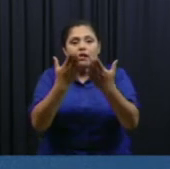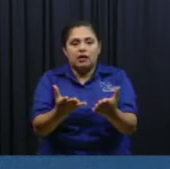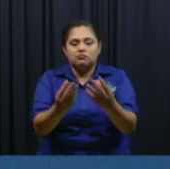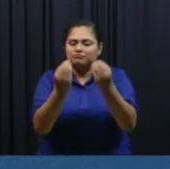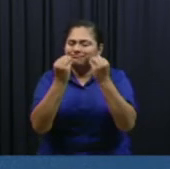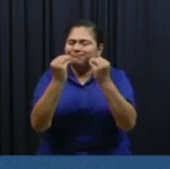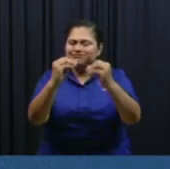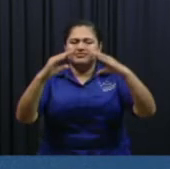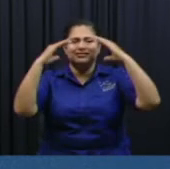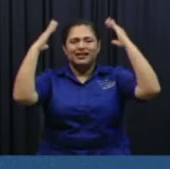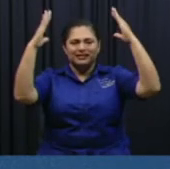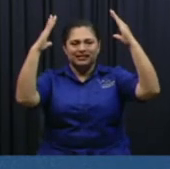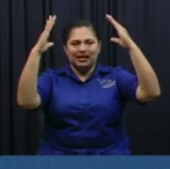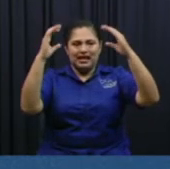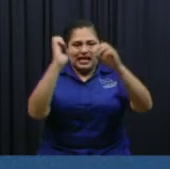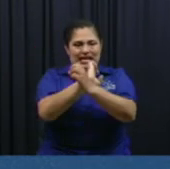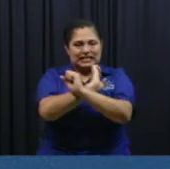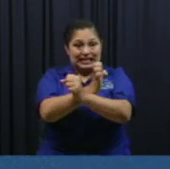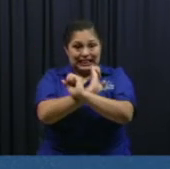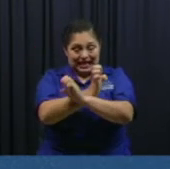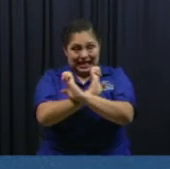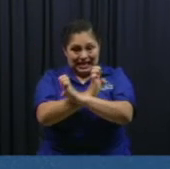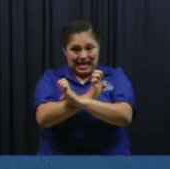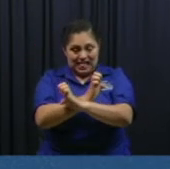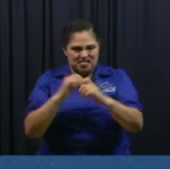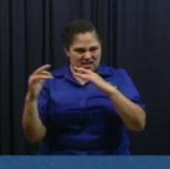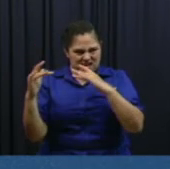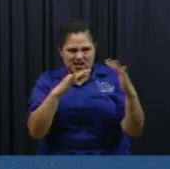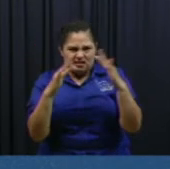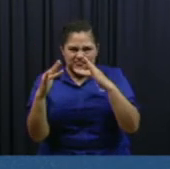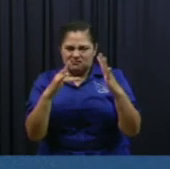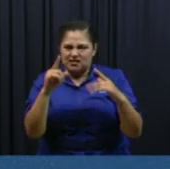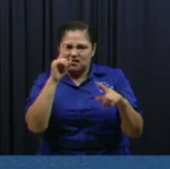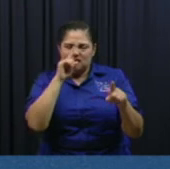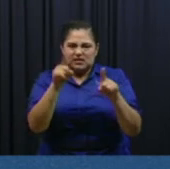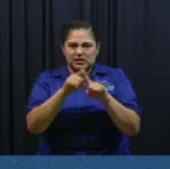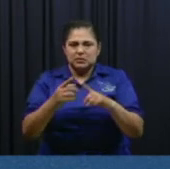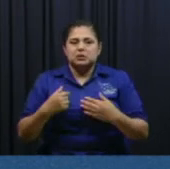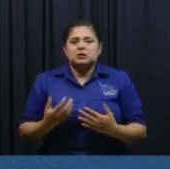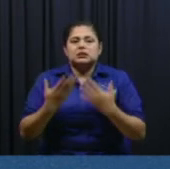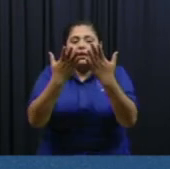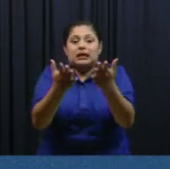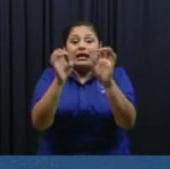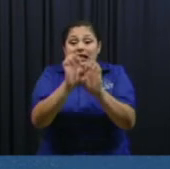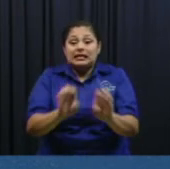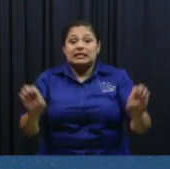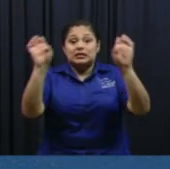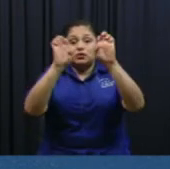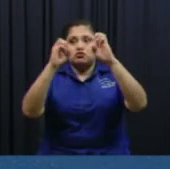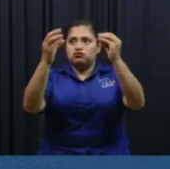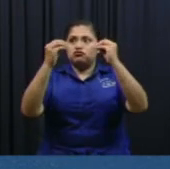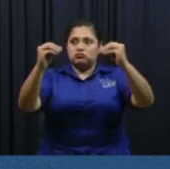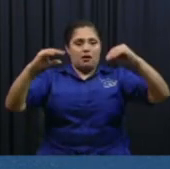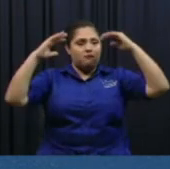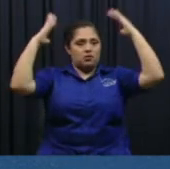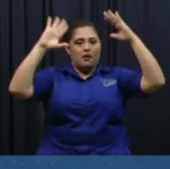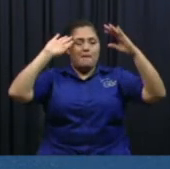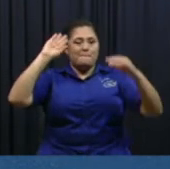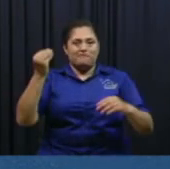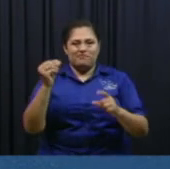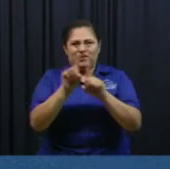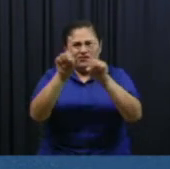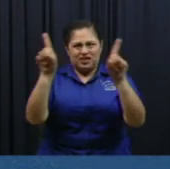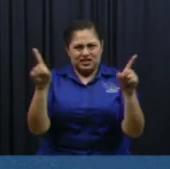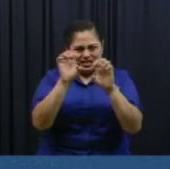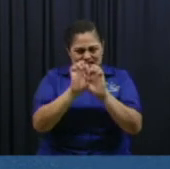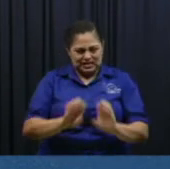abundante estrategia de guerra y te voy a decir otra cosa te voy a dar escudos en abundancia porque hay diferentes escudos